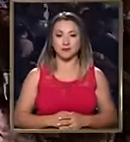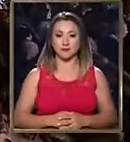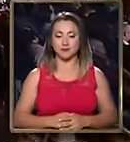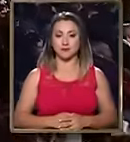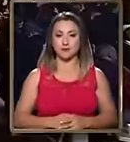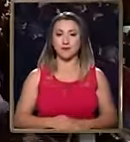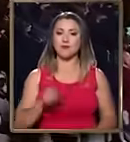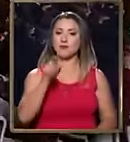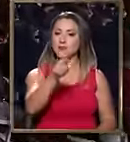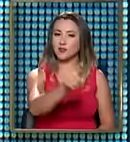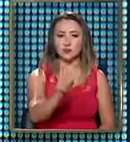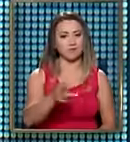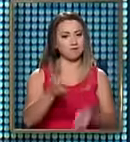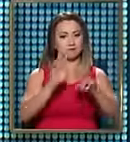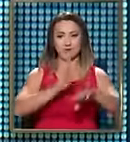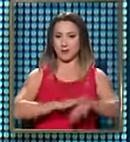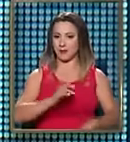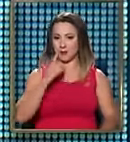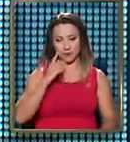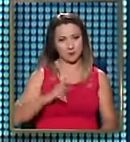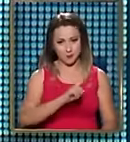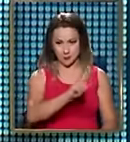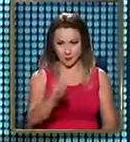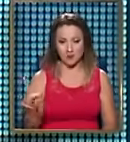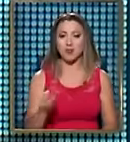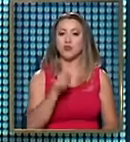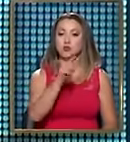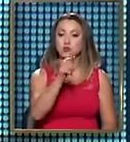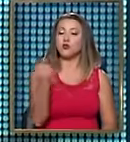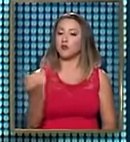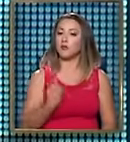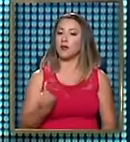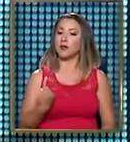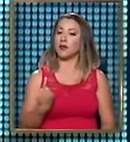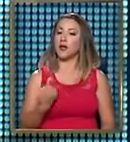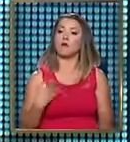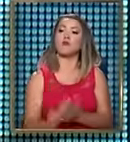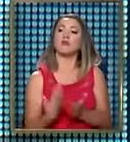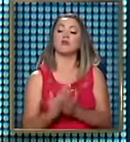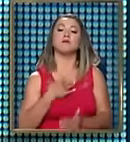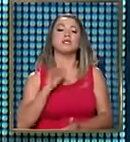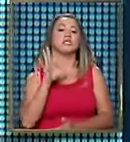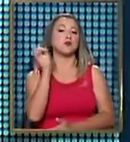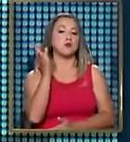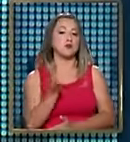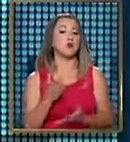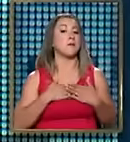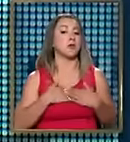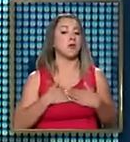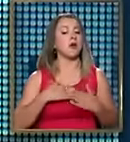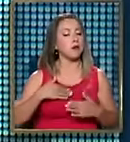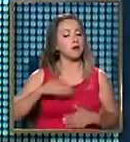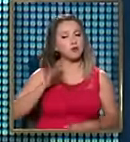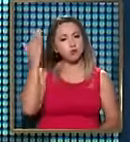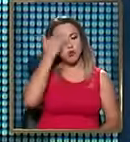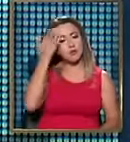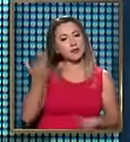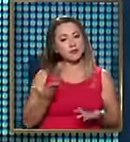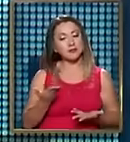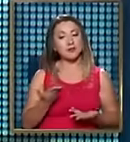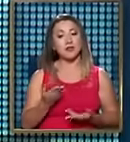A usted no le voy a permitir, señor, que venga a festinar con mi 5%. A mí lo que me preocupa es que